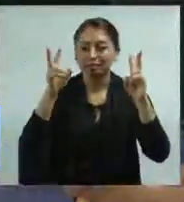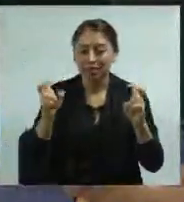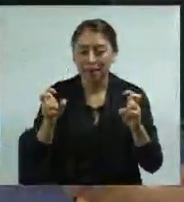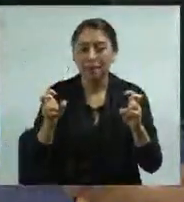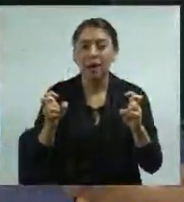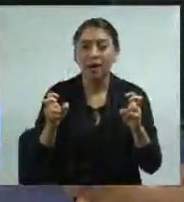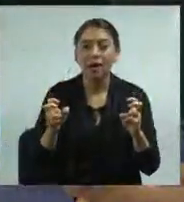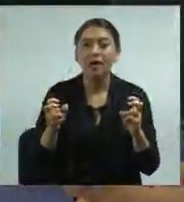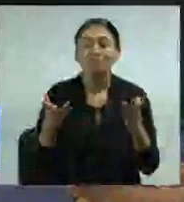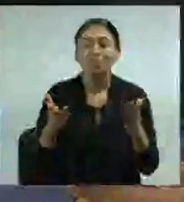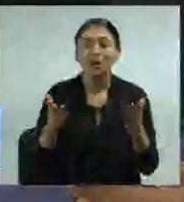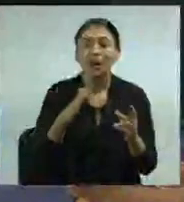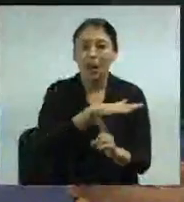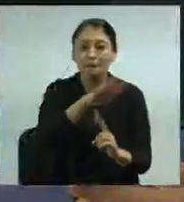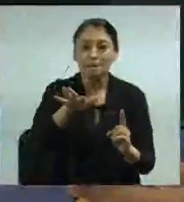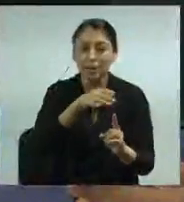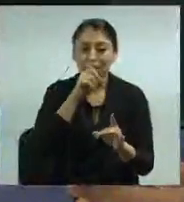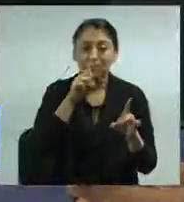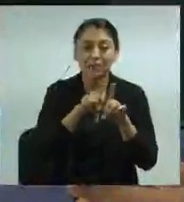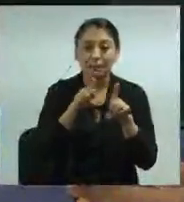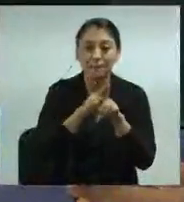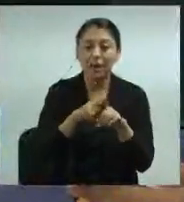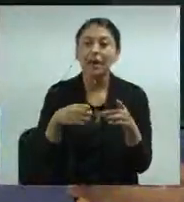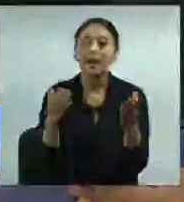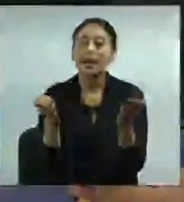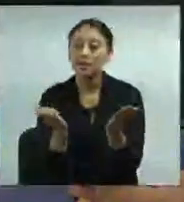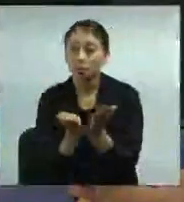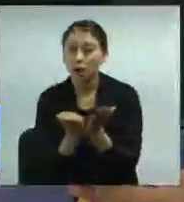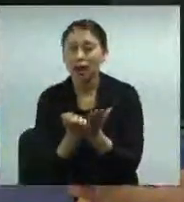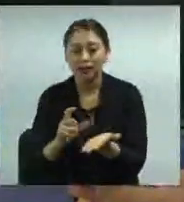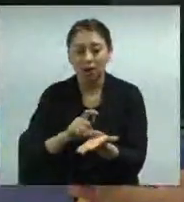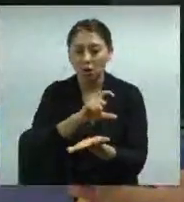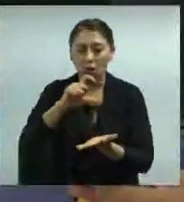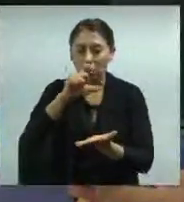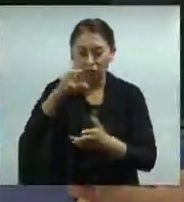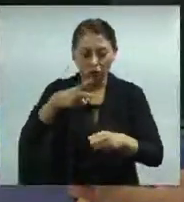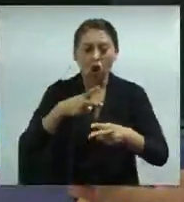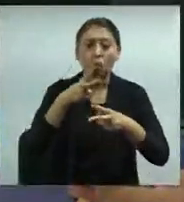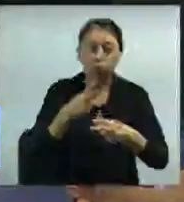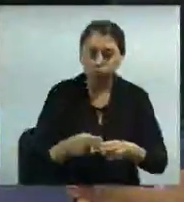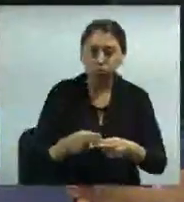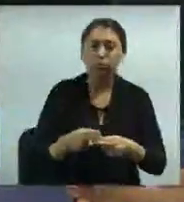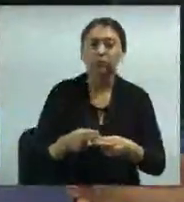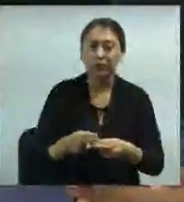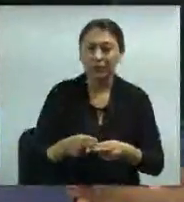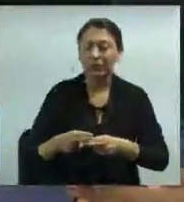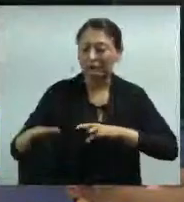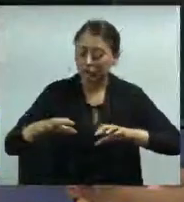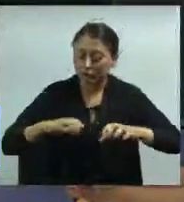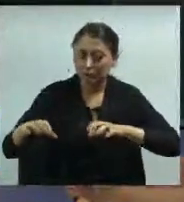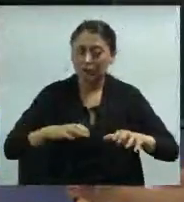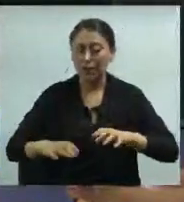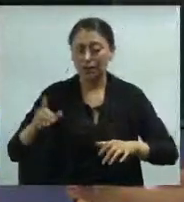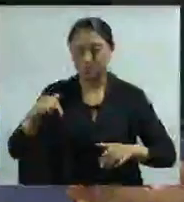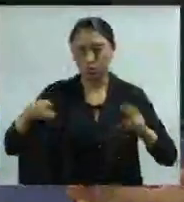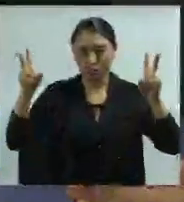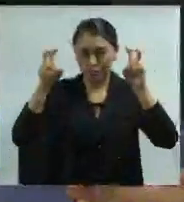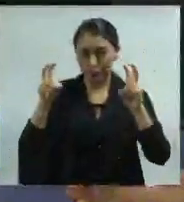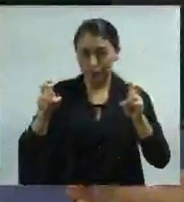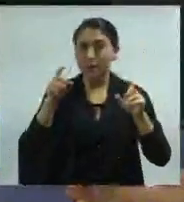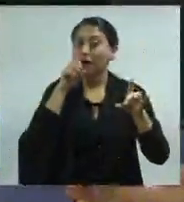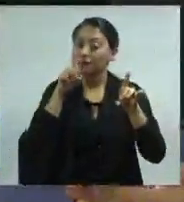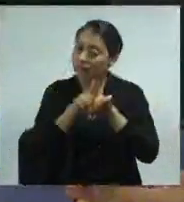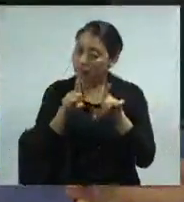También las escuelas, colegios y demás suspendieron sus actividades por este mismo tema, por lo cual yo también